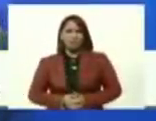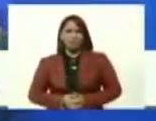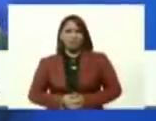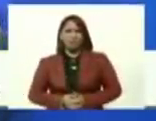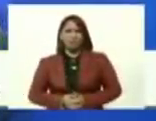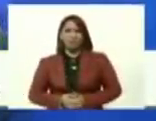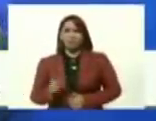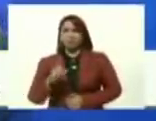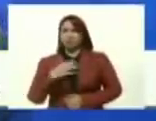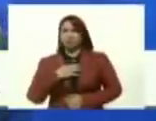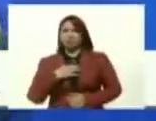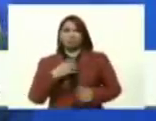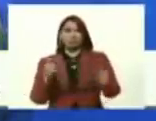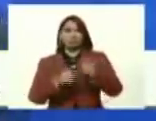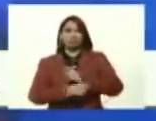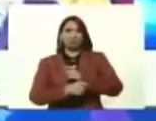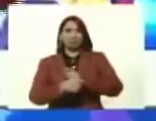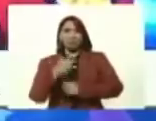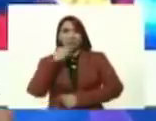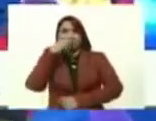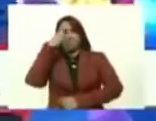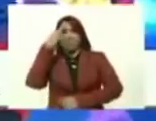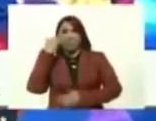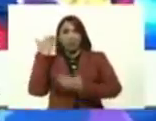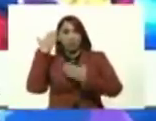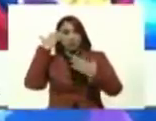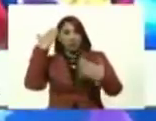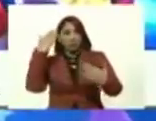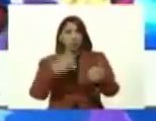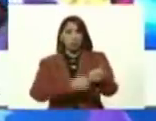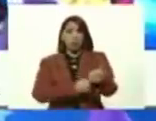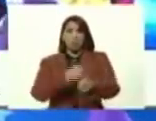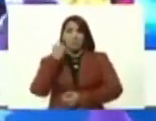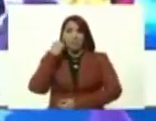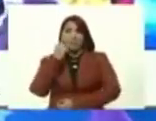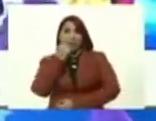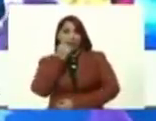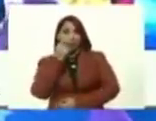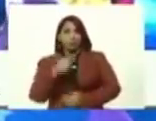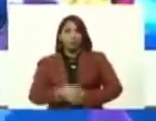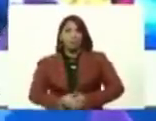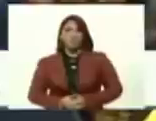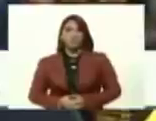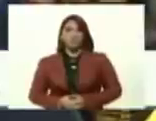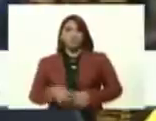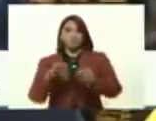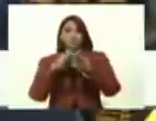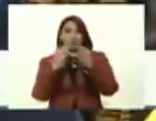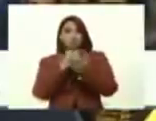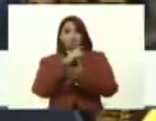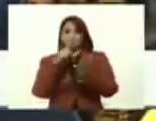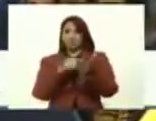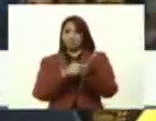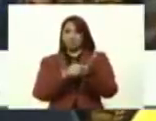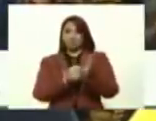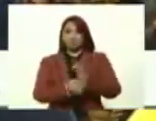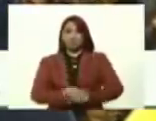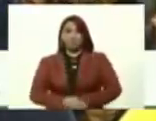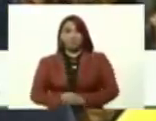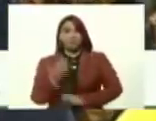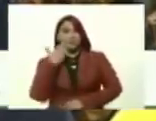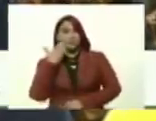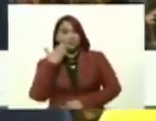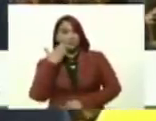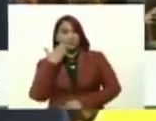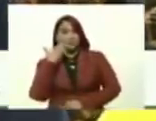inamovible, verdad? Ahí está su padre, Pedro, mi saludo, su hermana, su hermano, a su familia, a su madre.